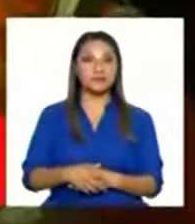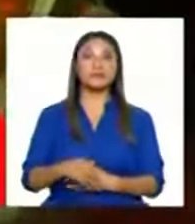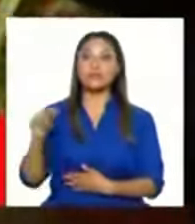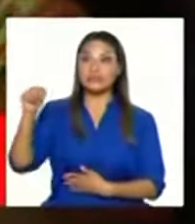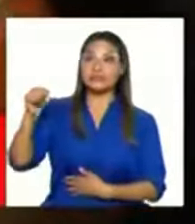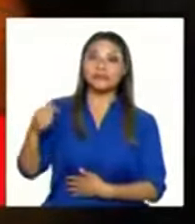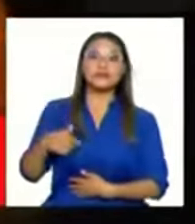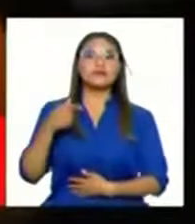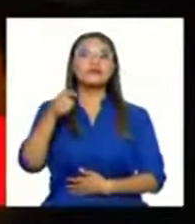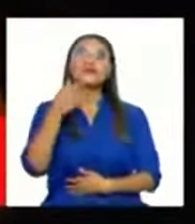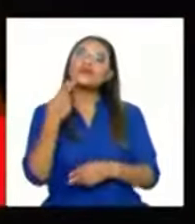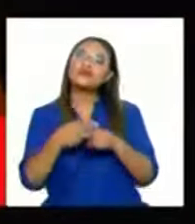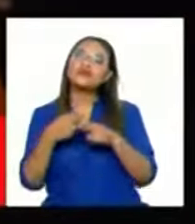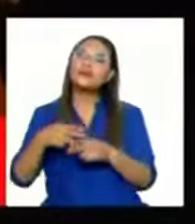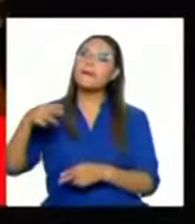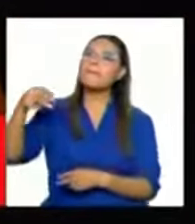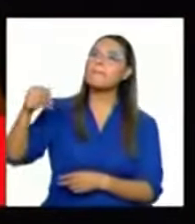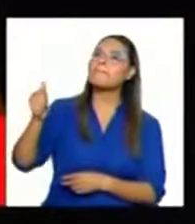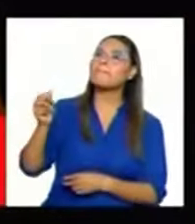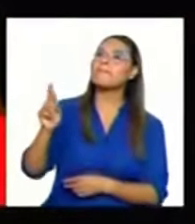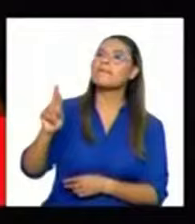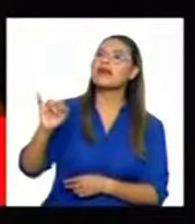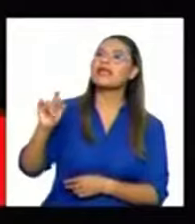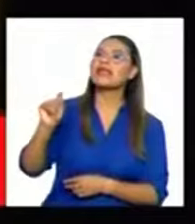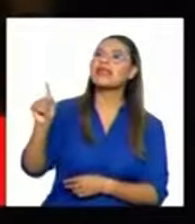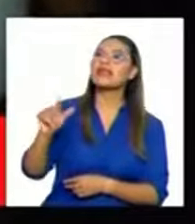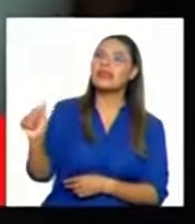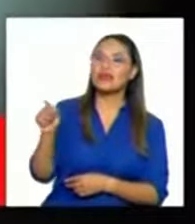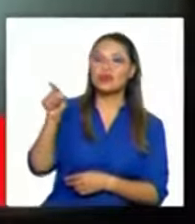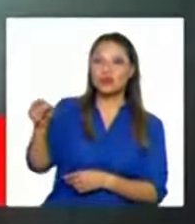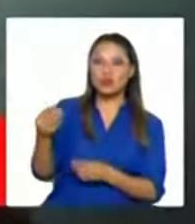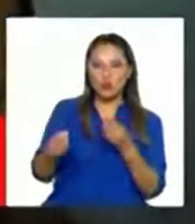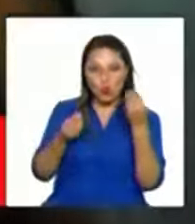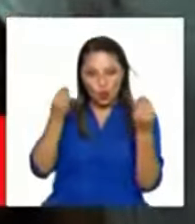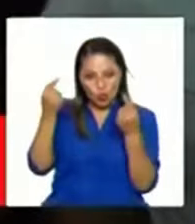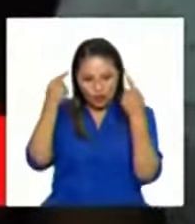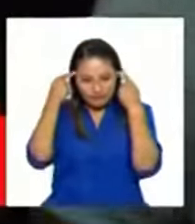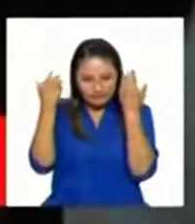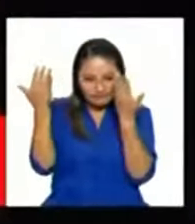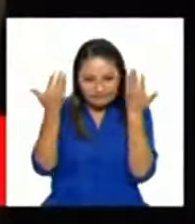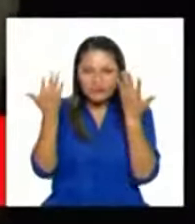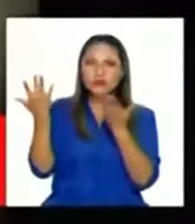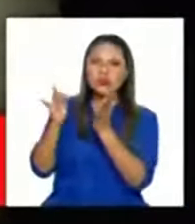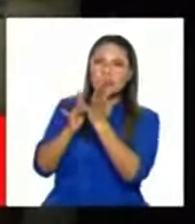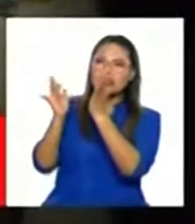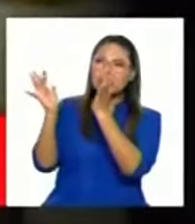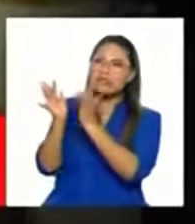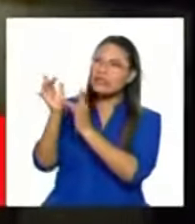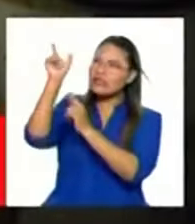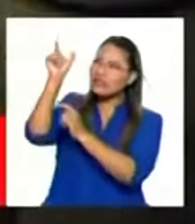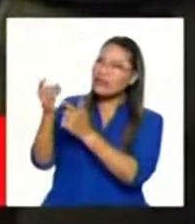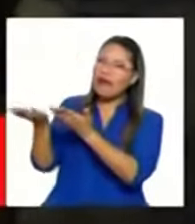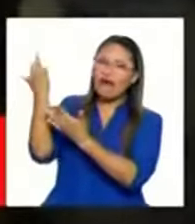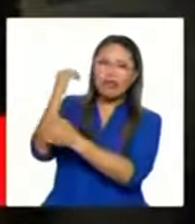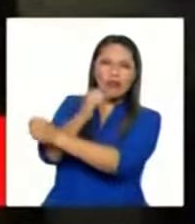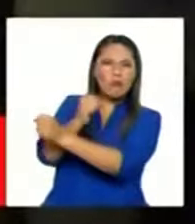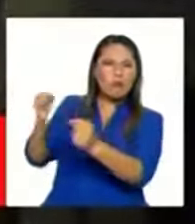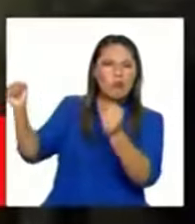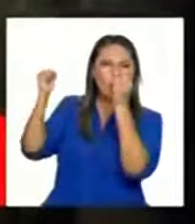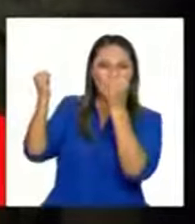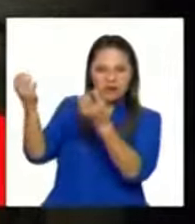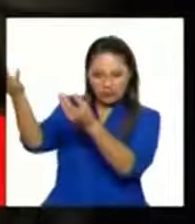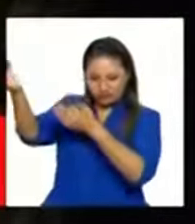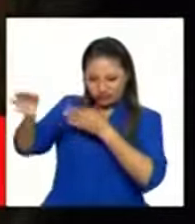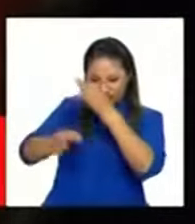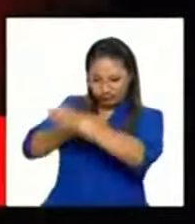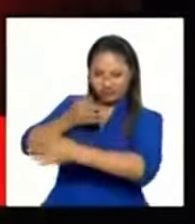Claro, sí. Marixa Cabanillas. Señora Marixa, una meditación en nombre de nuestro Señor Jesús que murió por nosotros.